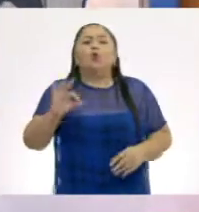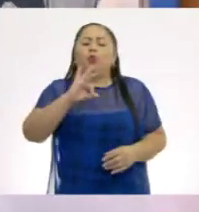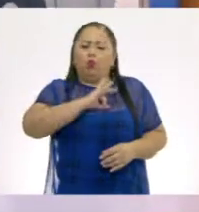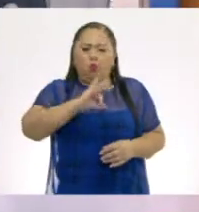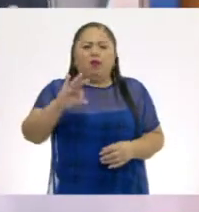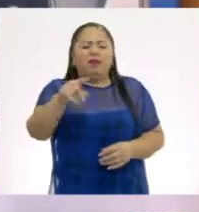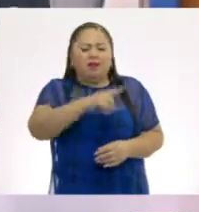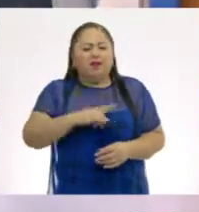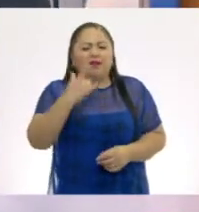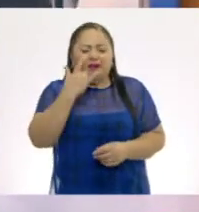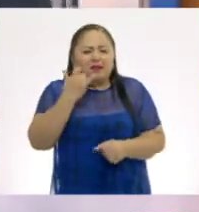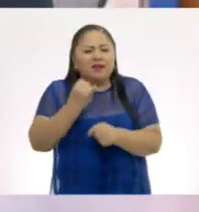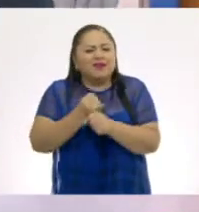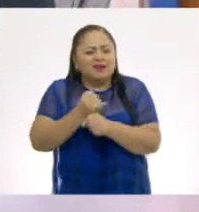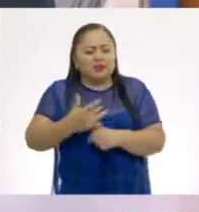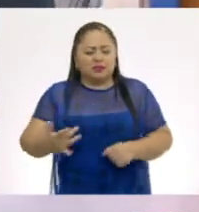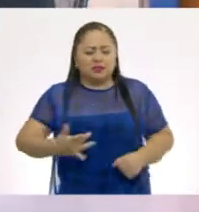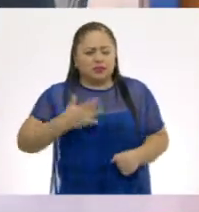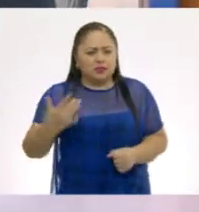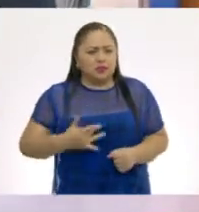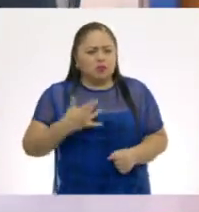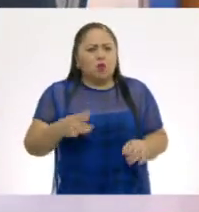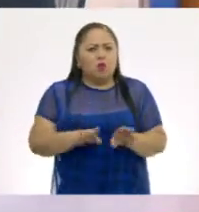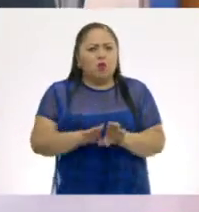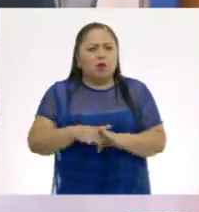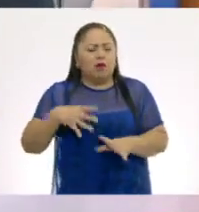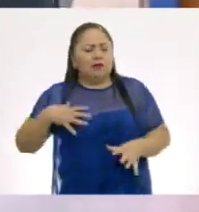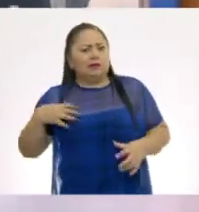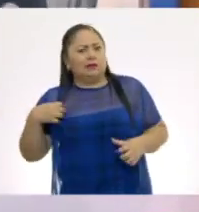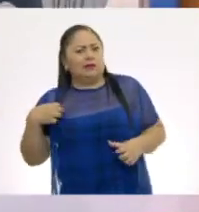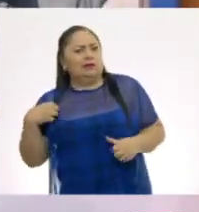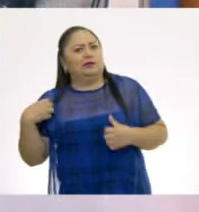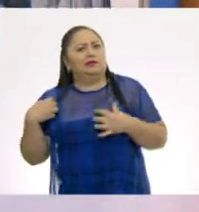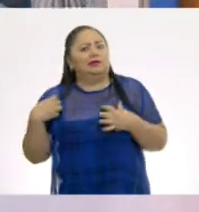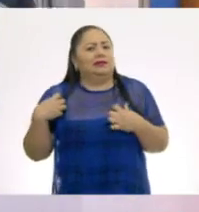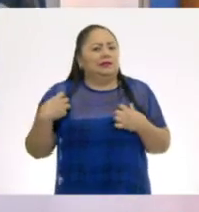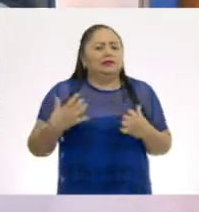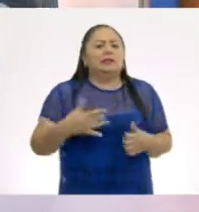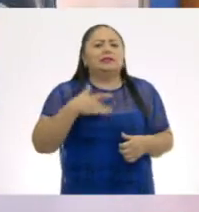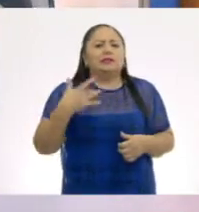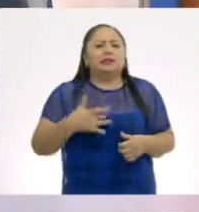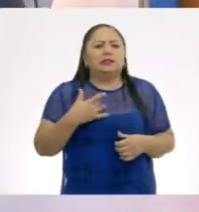podemos explorar. Sentimos como se nos jala. Tenemos una resistencia